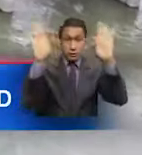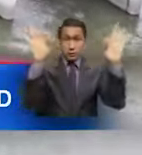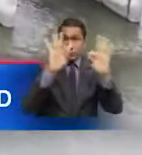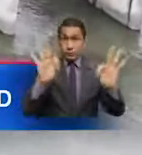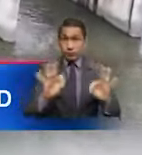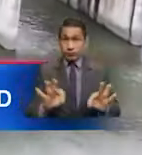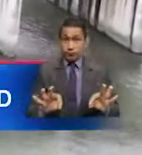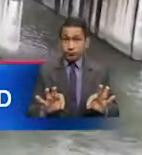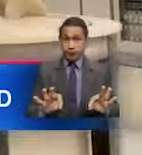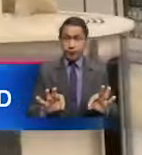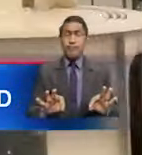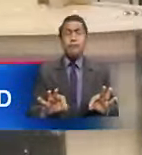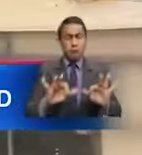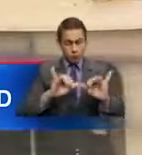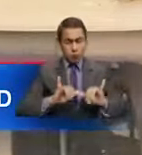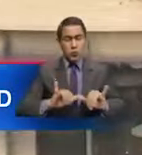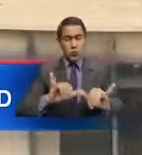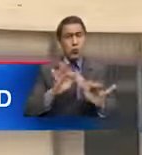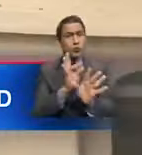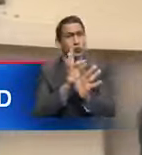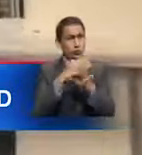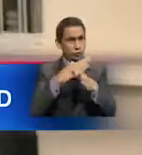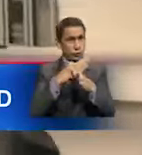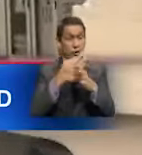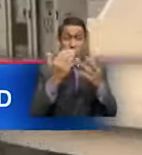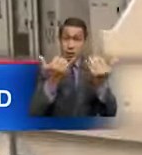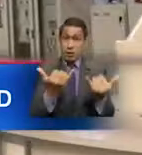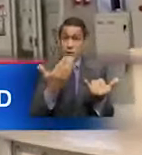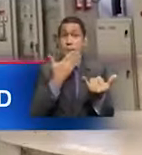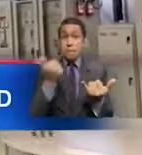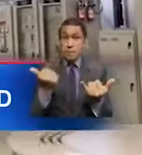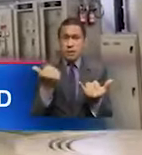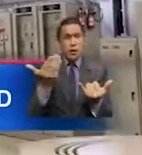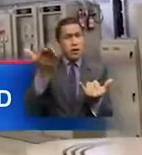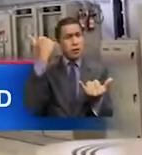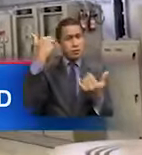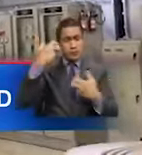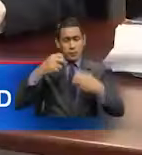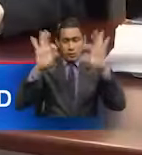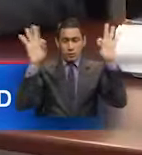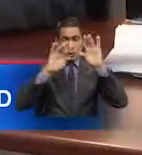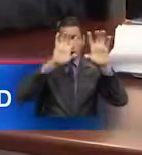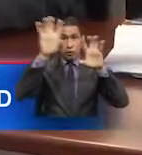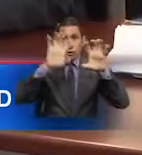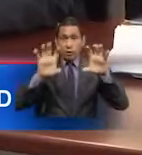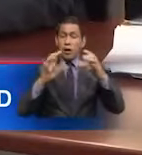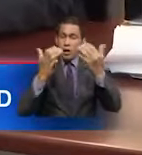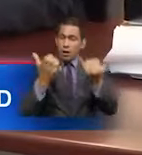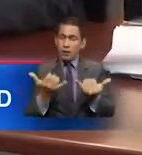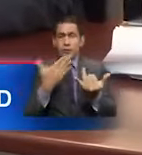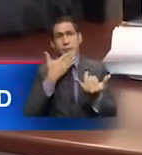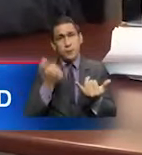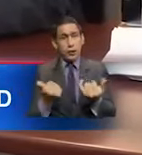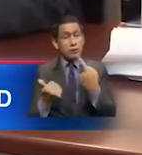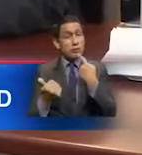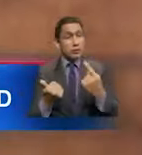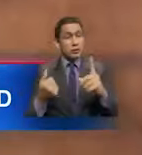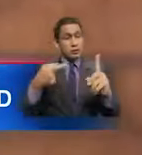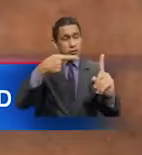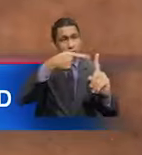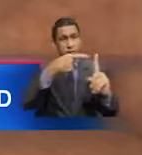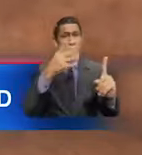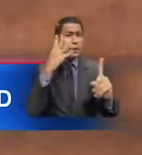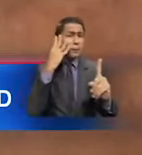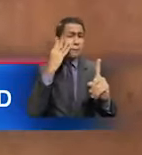de su capacidad, condiciones que han ayudado a superar por el momento la crisis energética, indicó Marco Acuña, presidente del Colegio de Ingenieros